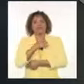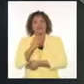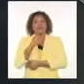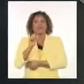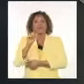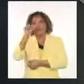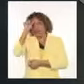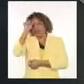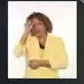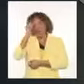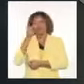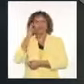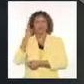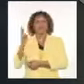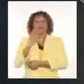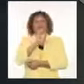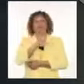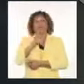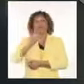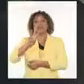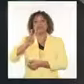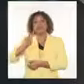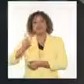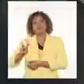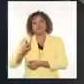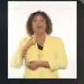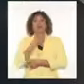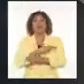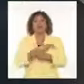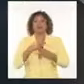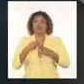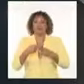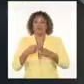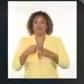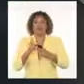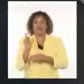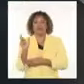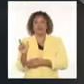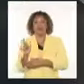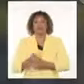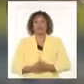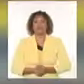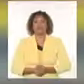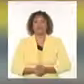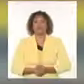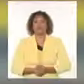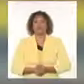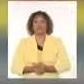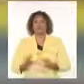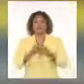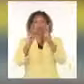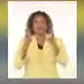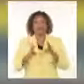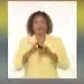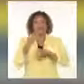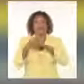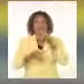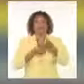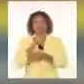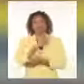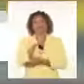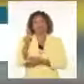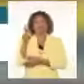conmemoran 532 años de la histórica fecha. El mandatario escribió en la red social de Telegram que la revolución